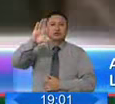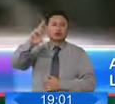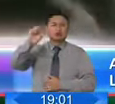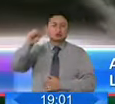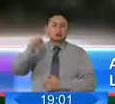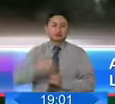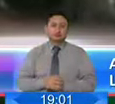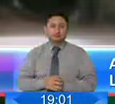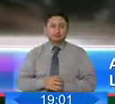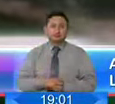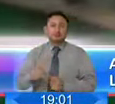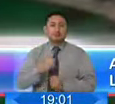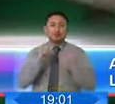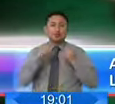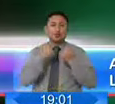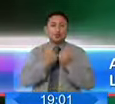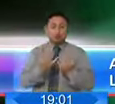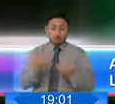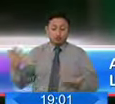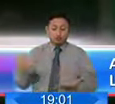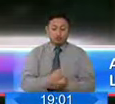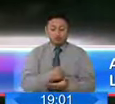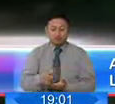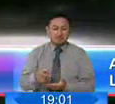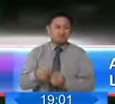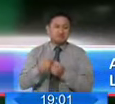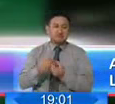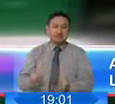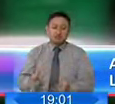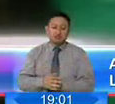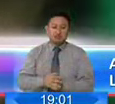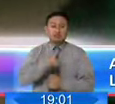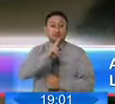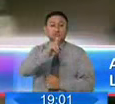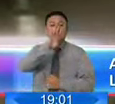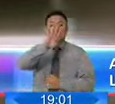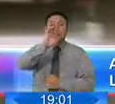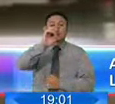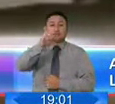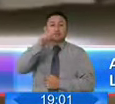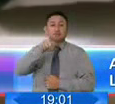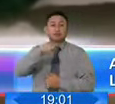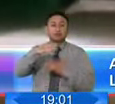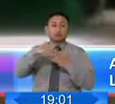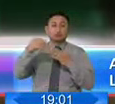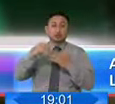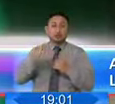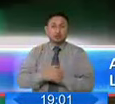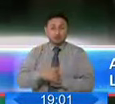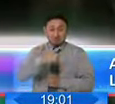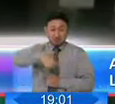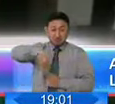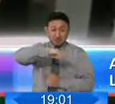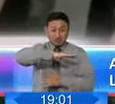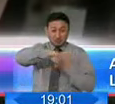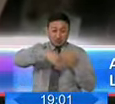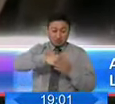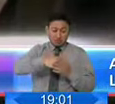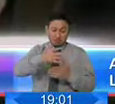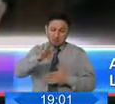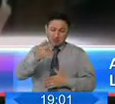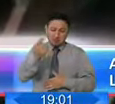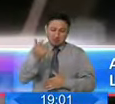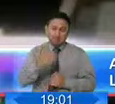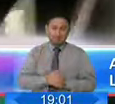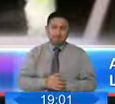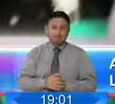grupo disidente con esta incautación pierde alrededor de $240.000, que sería el costo aproximado de ambos laboratorios,